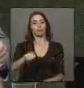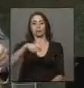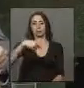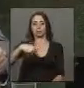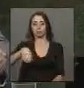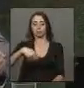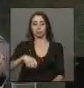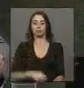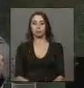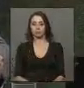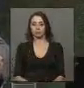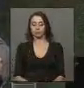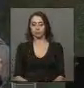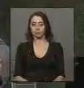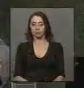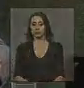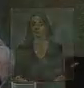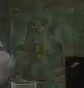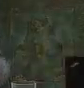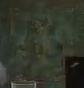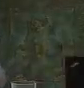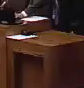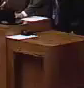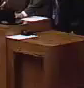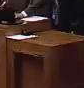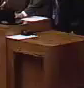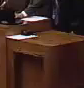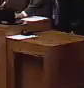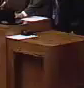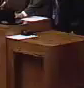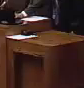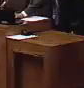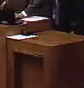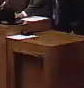Gracias, señor diputado.